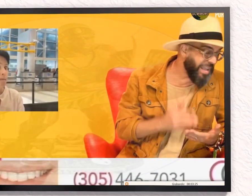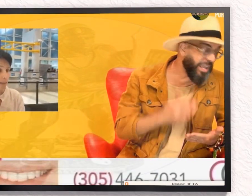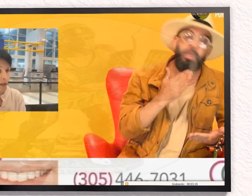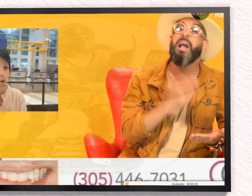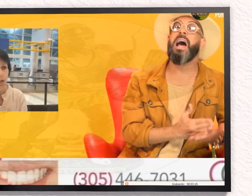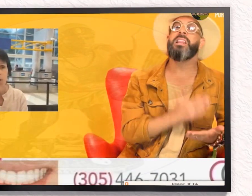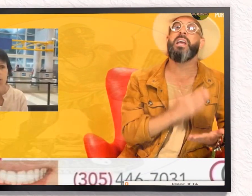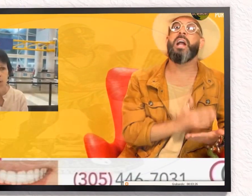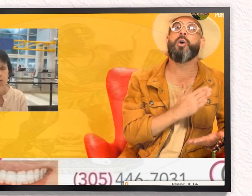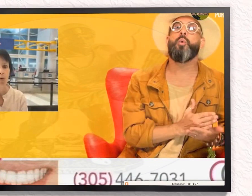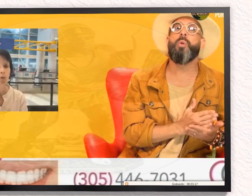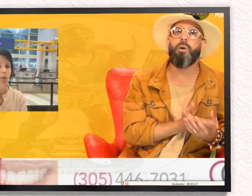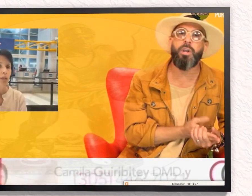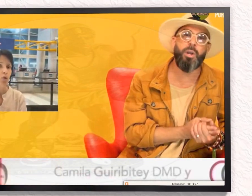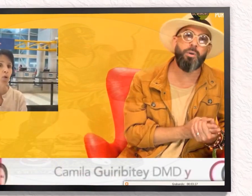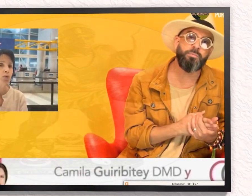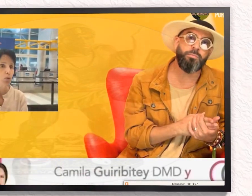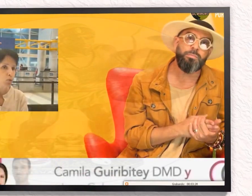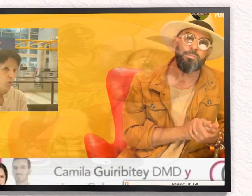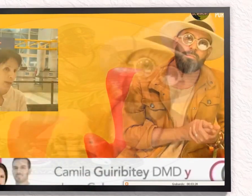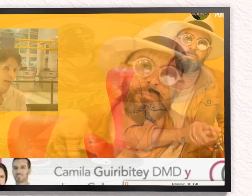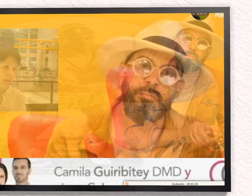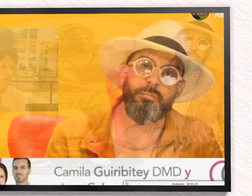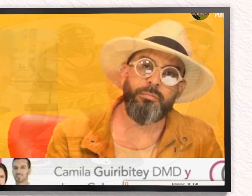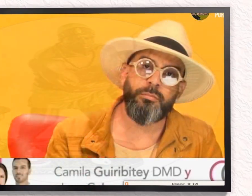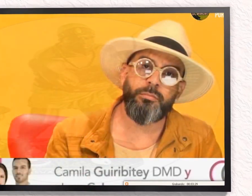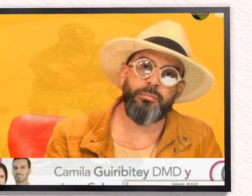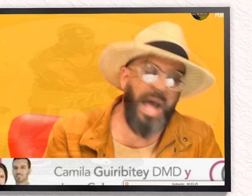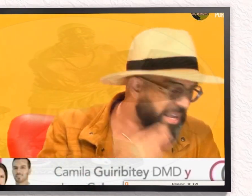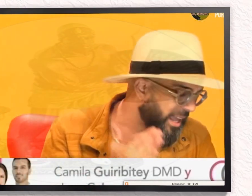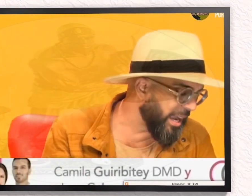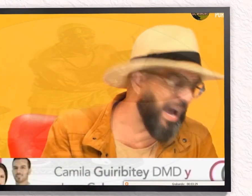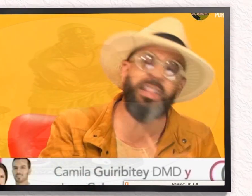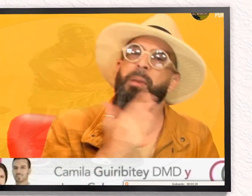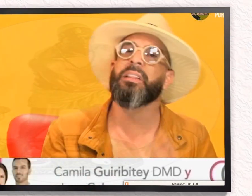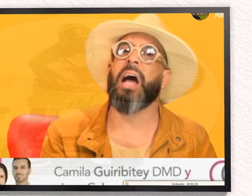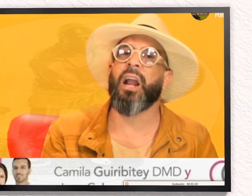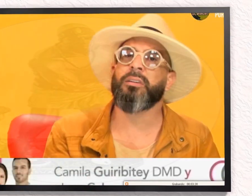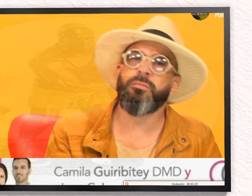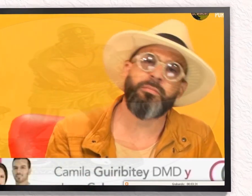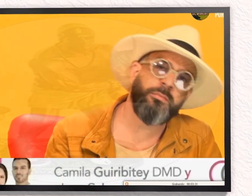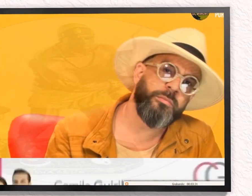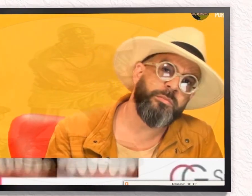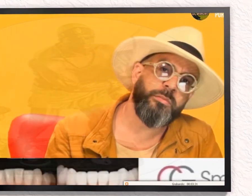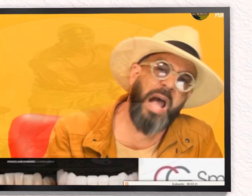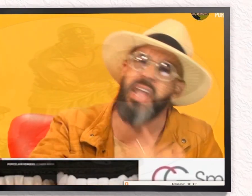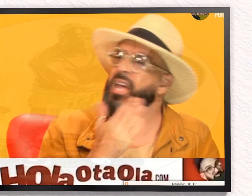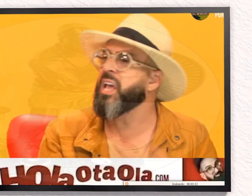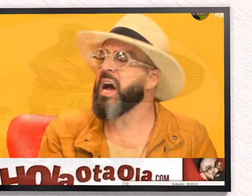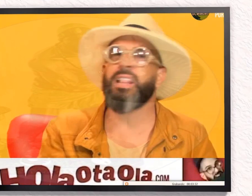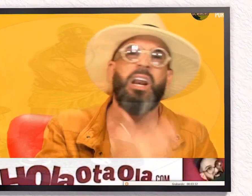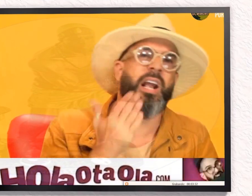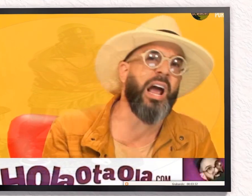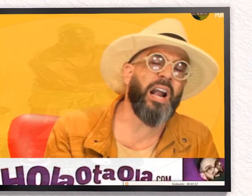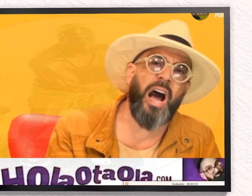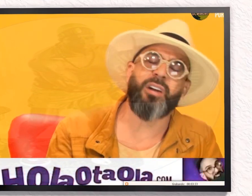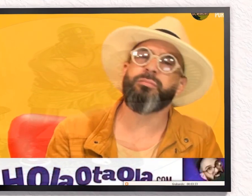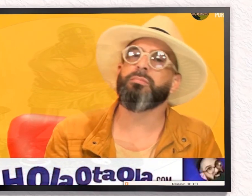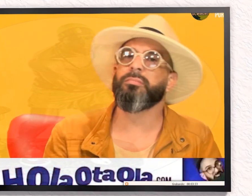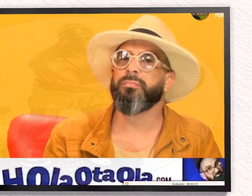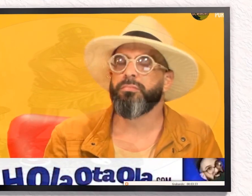hay que dejar de ir a cuba- caballero hay que dejar de mandar hay que dejar de